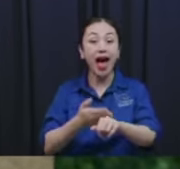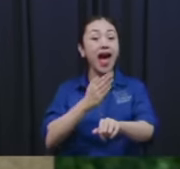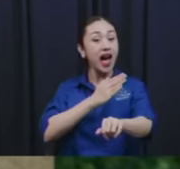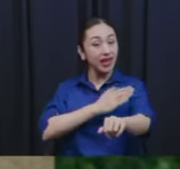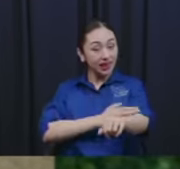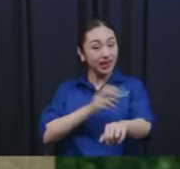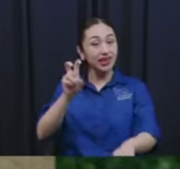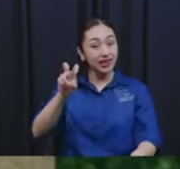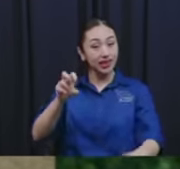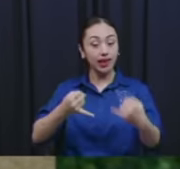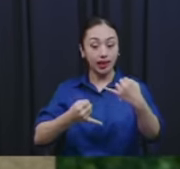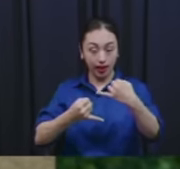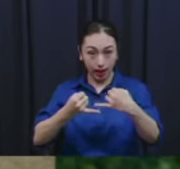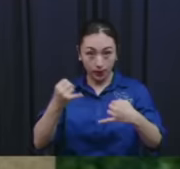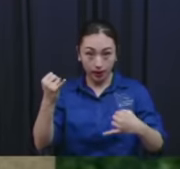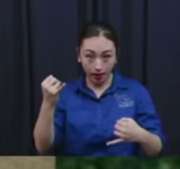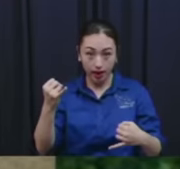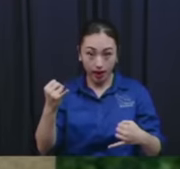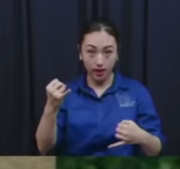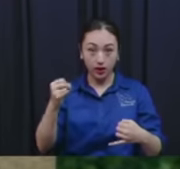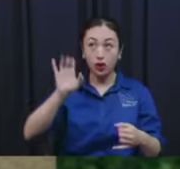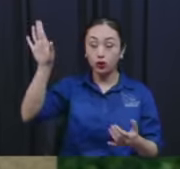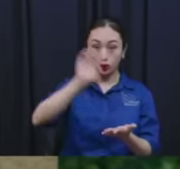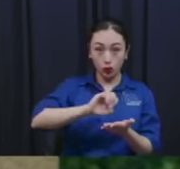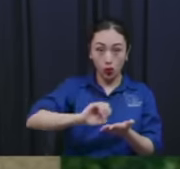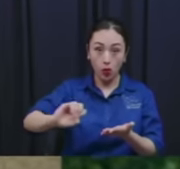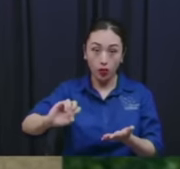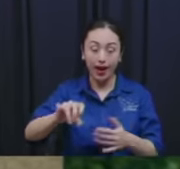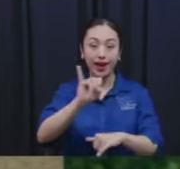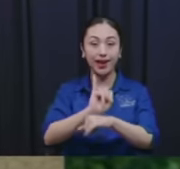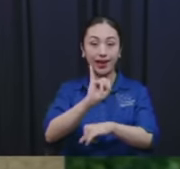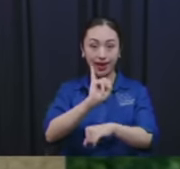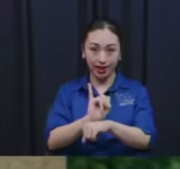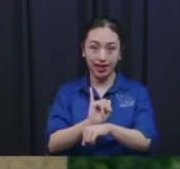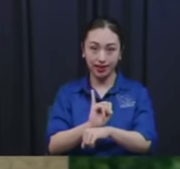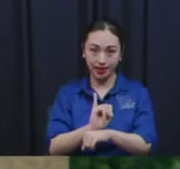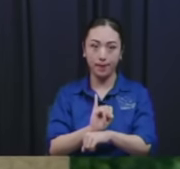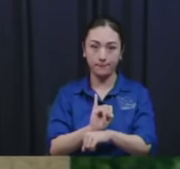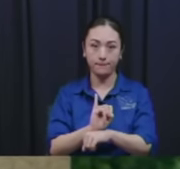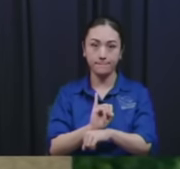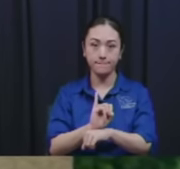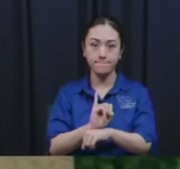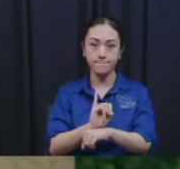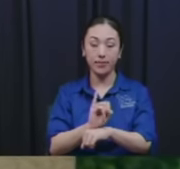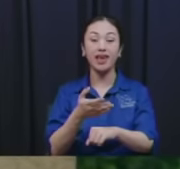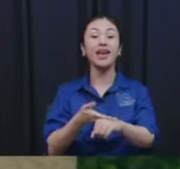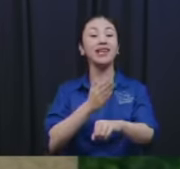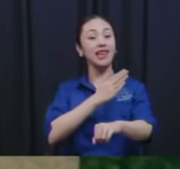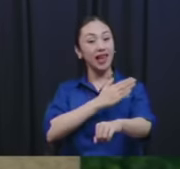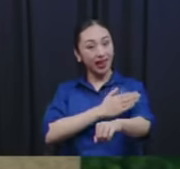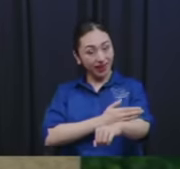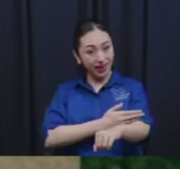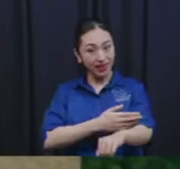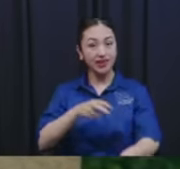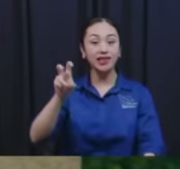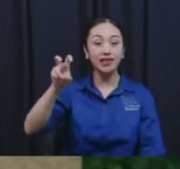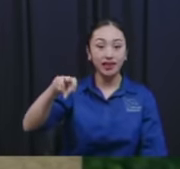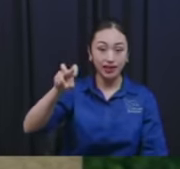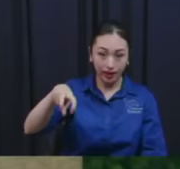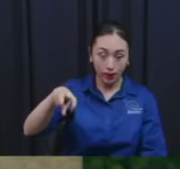la iglesia entonces para terminar el trato con la iglesia tiene que venir el bim de Cristo el tribunal de